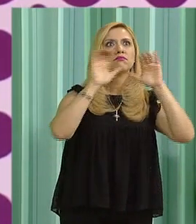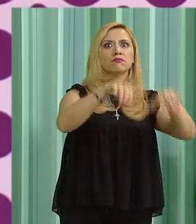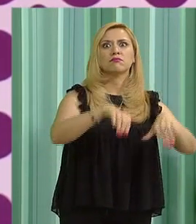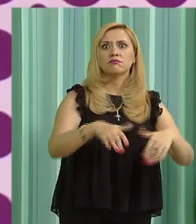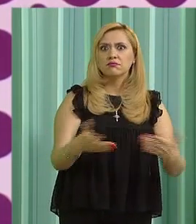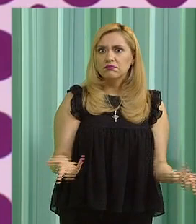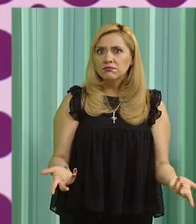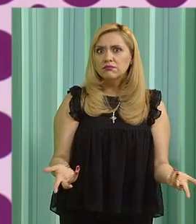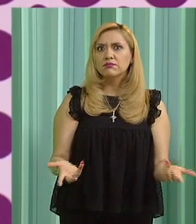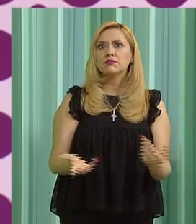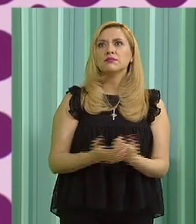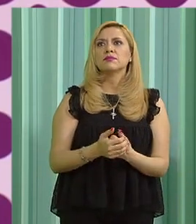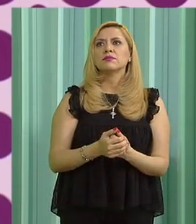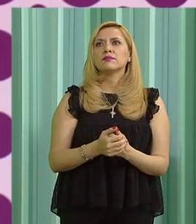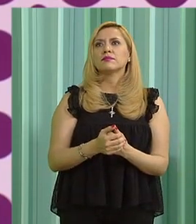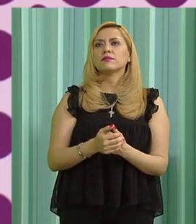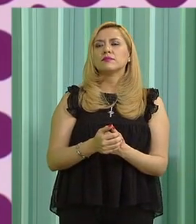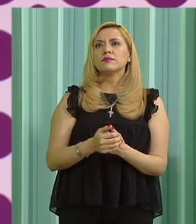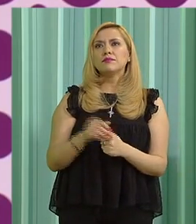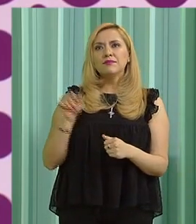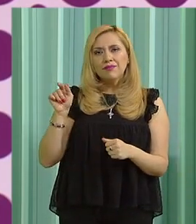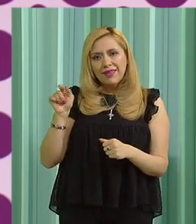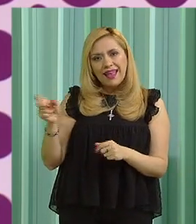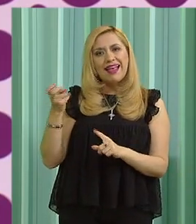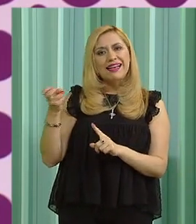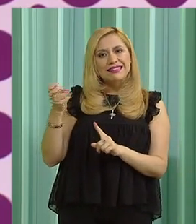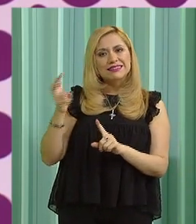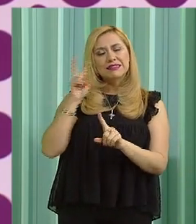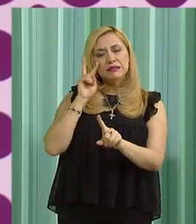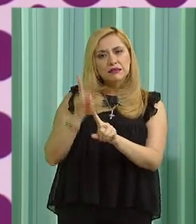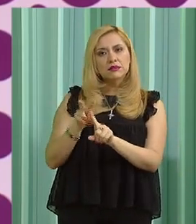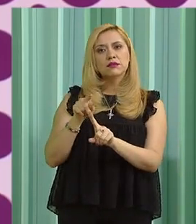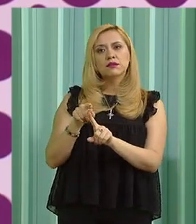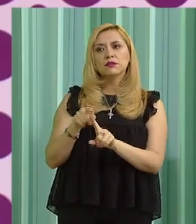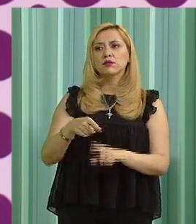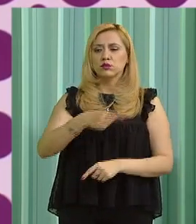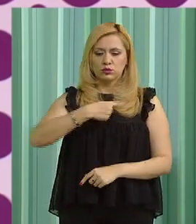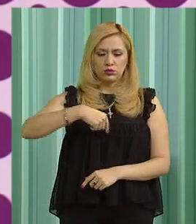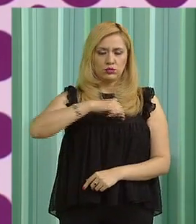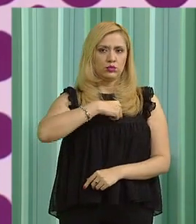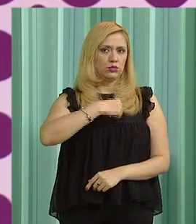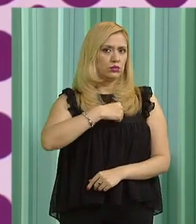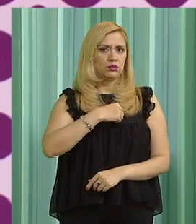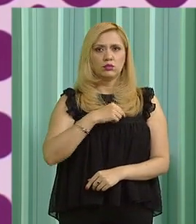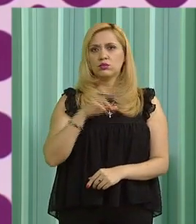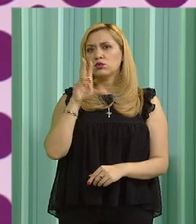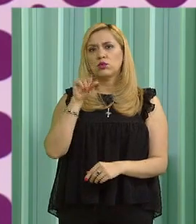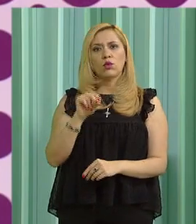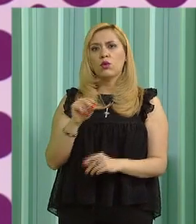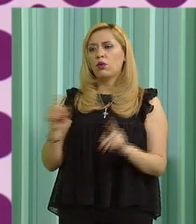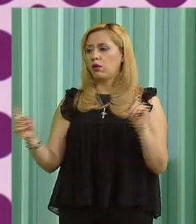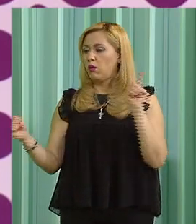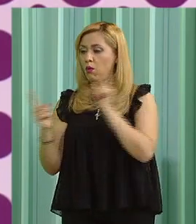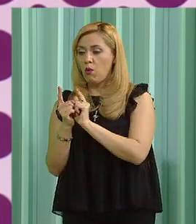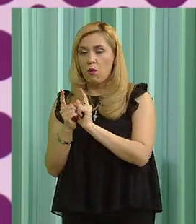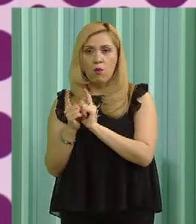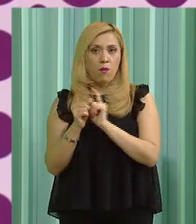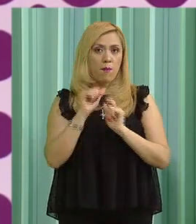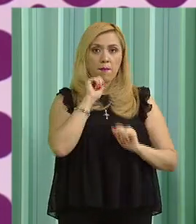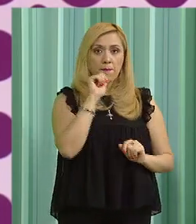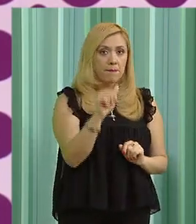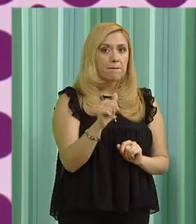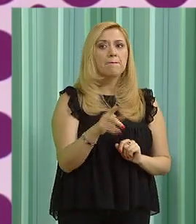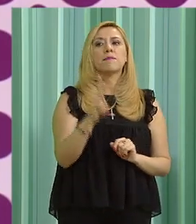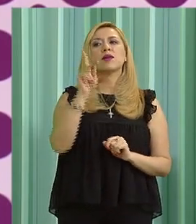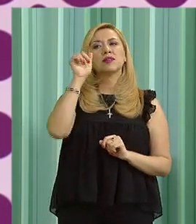integrados. Y desde esa perspectiva, pues es importante también nosotros, aunque no estemos en contacto directo con esa población,